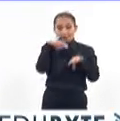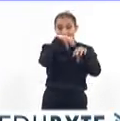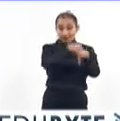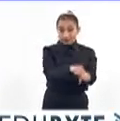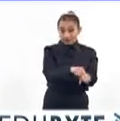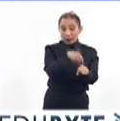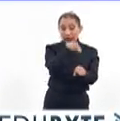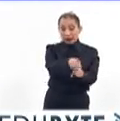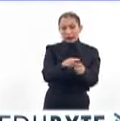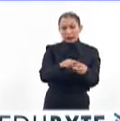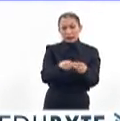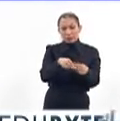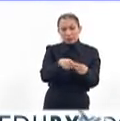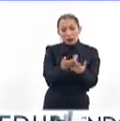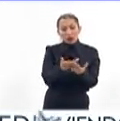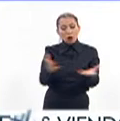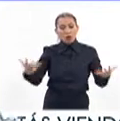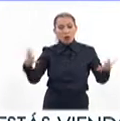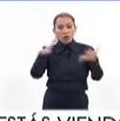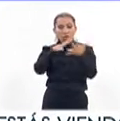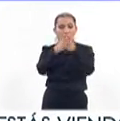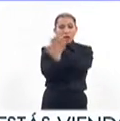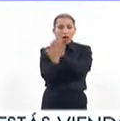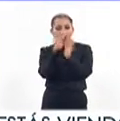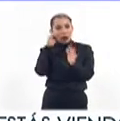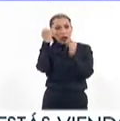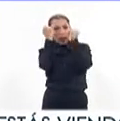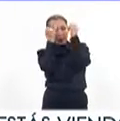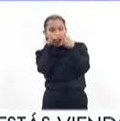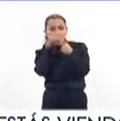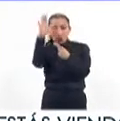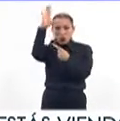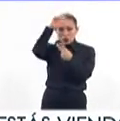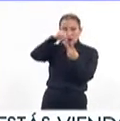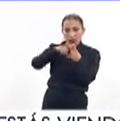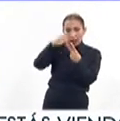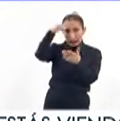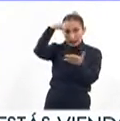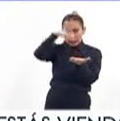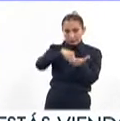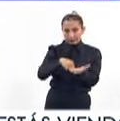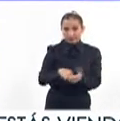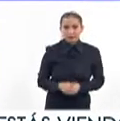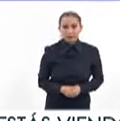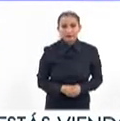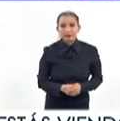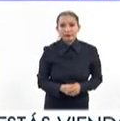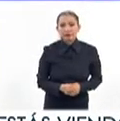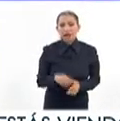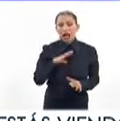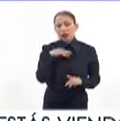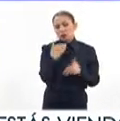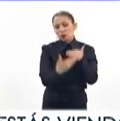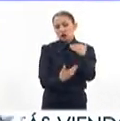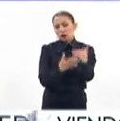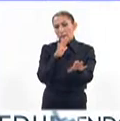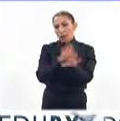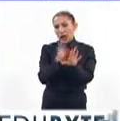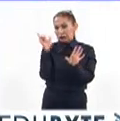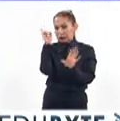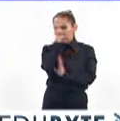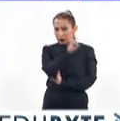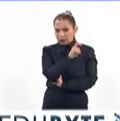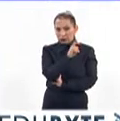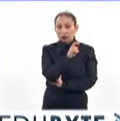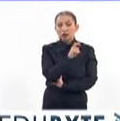conquista fue un parteaguas que generó una mezcla en la cosmovisión, cultura y creencias. Hablamos de un proceso un poquito más